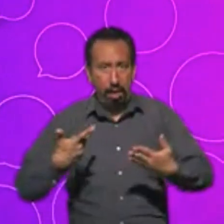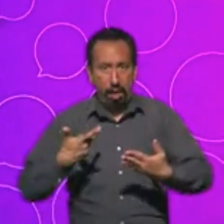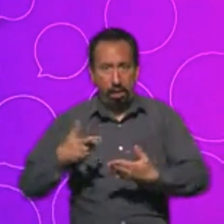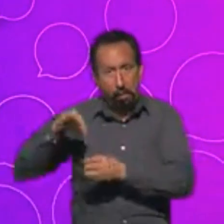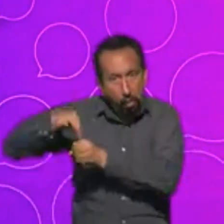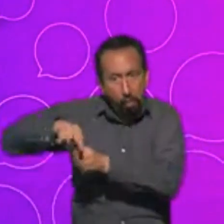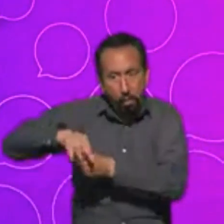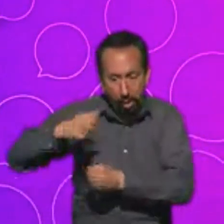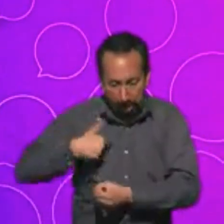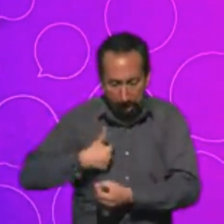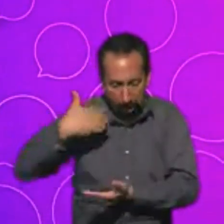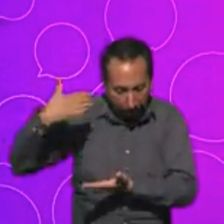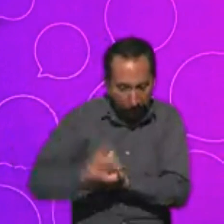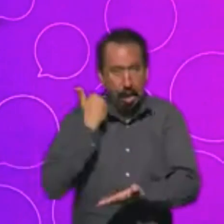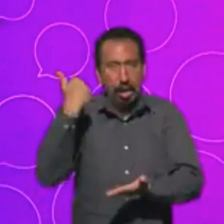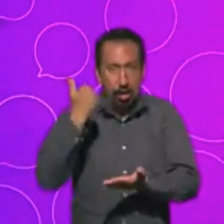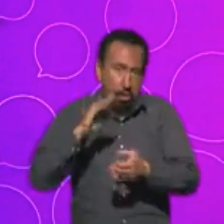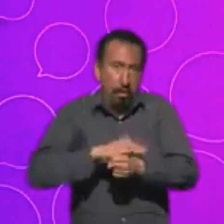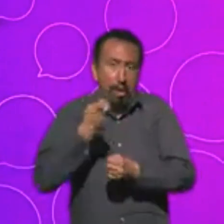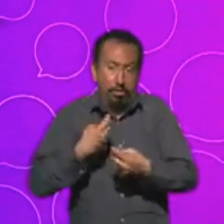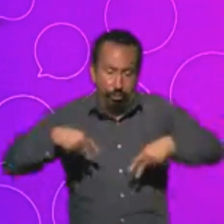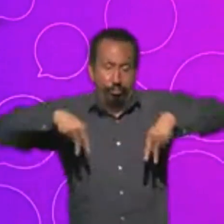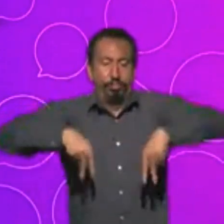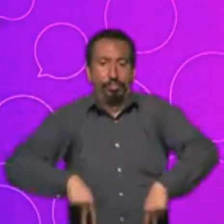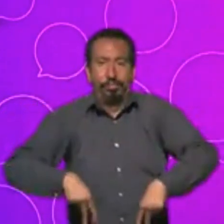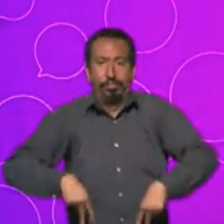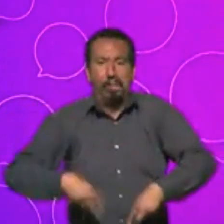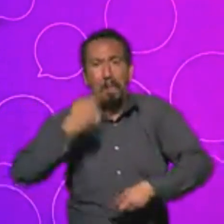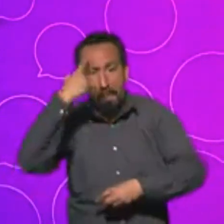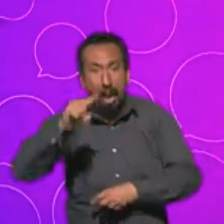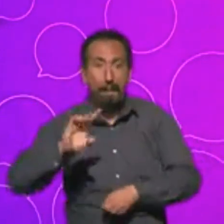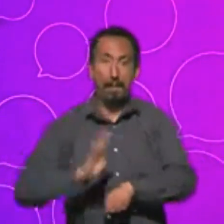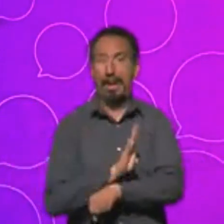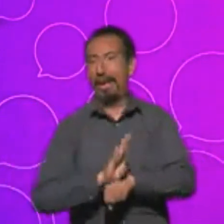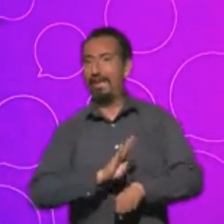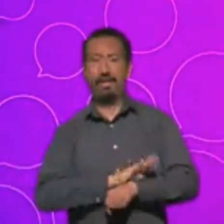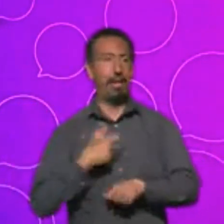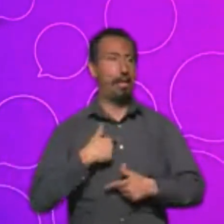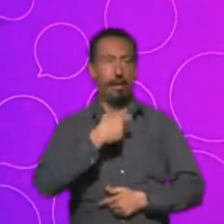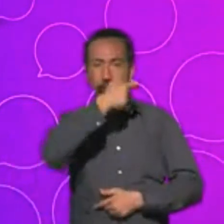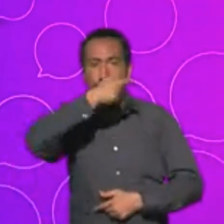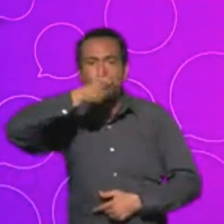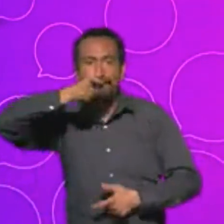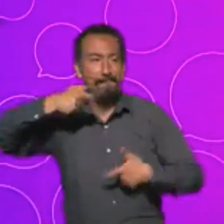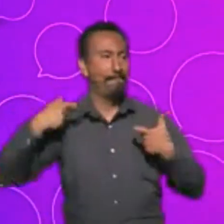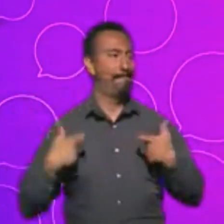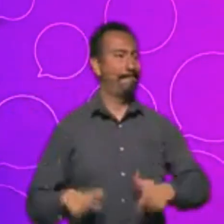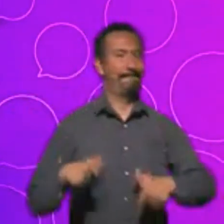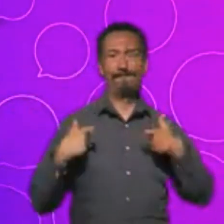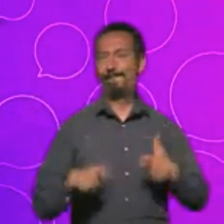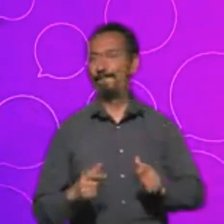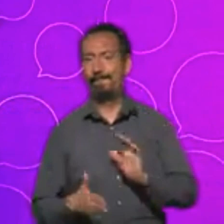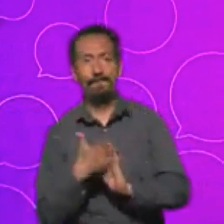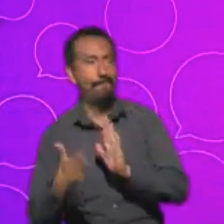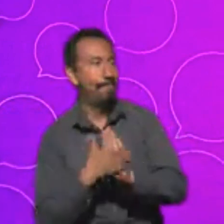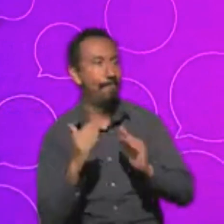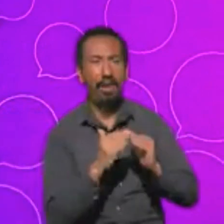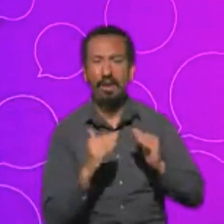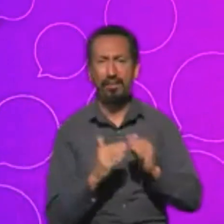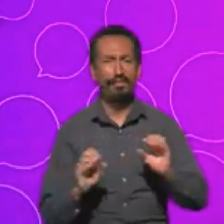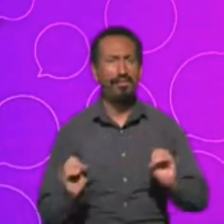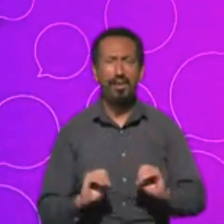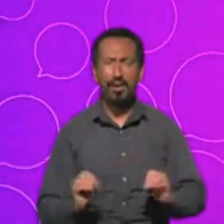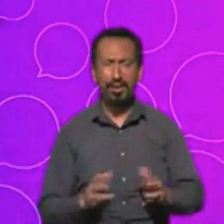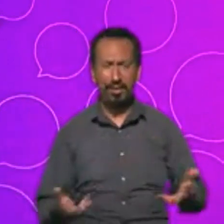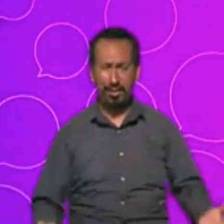ahí y se supone que por lo que estamos ahorita aquí parados no es para enriquecernos ni para hacer más fraccionamientos ni nada de eso es para que